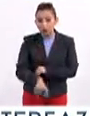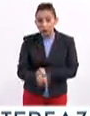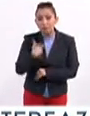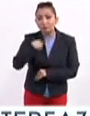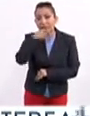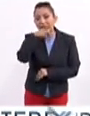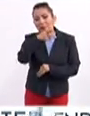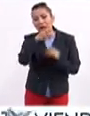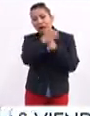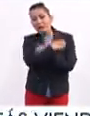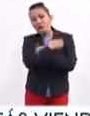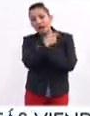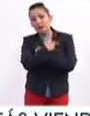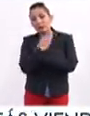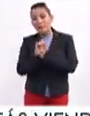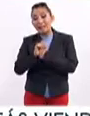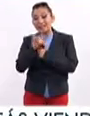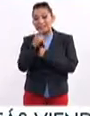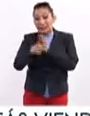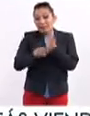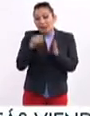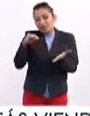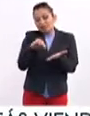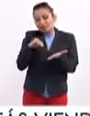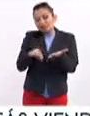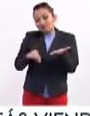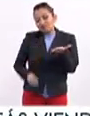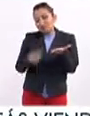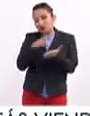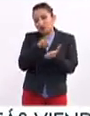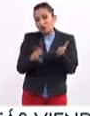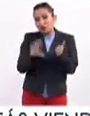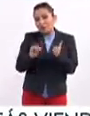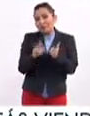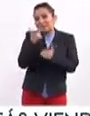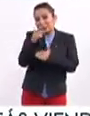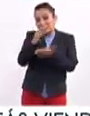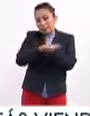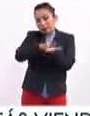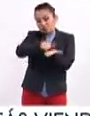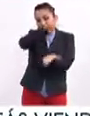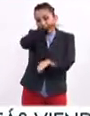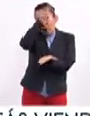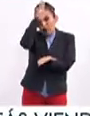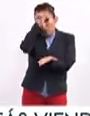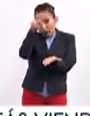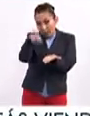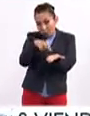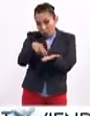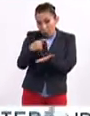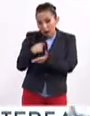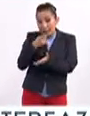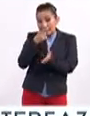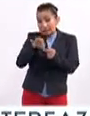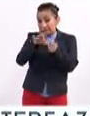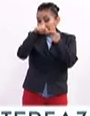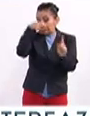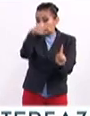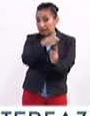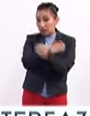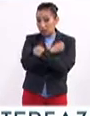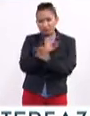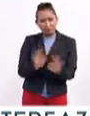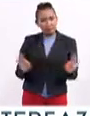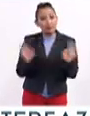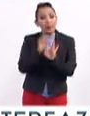La palabra educación aparece 27 veces referenciada en las 297 páginas del acuerdo, y es que hace énfasis en que la educación